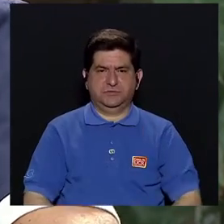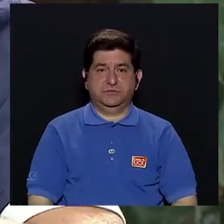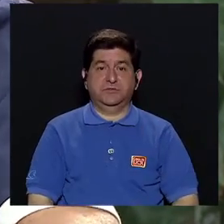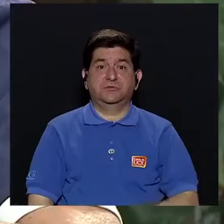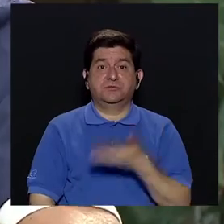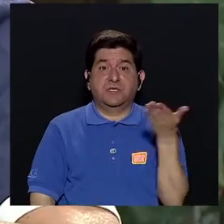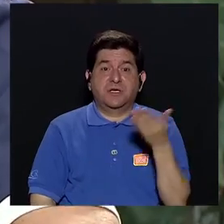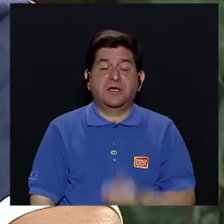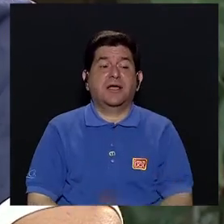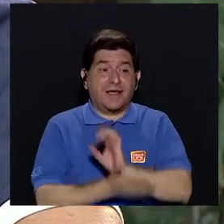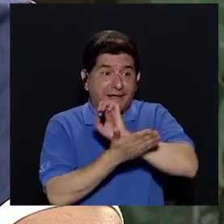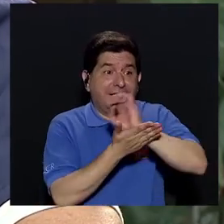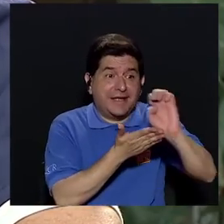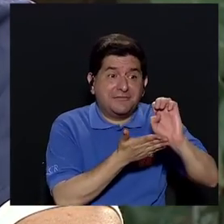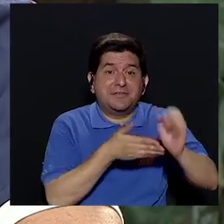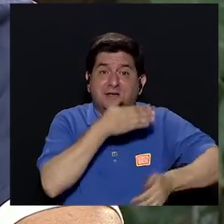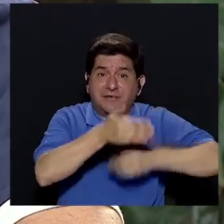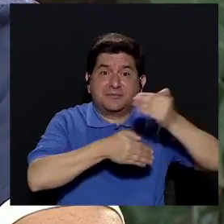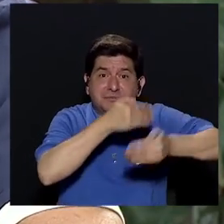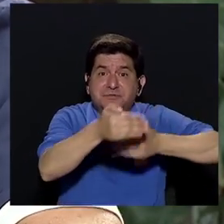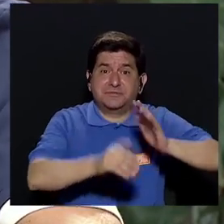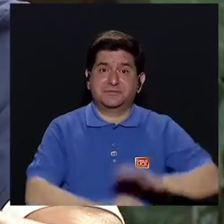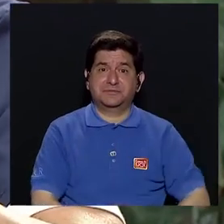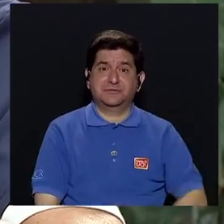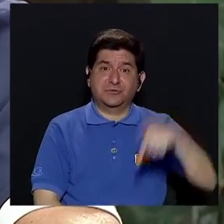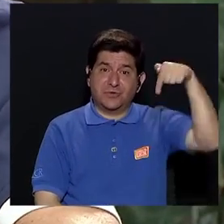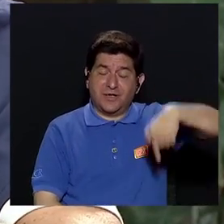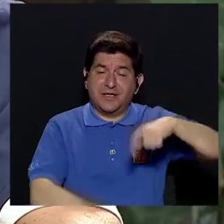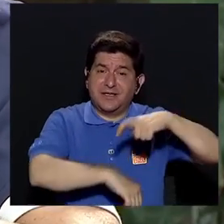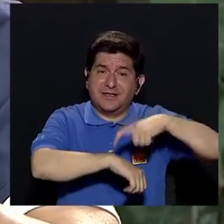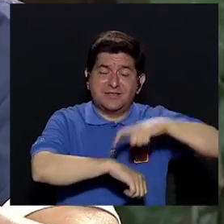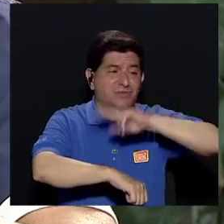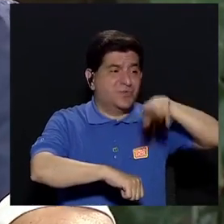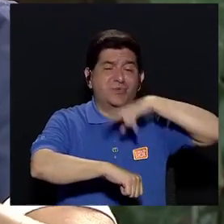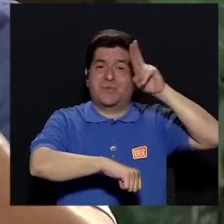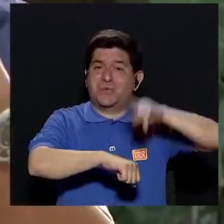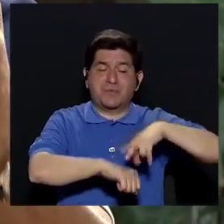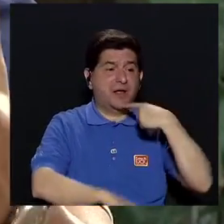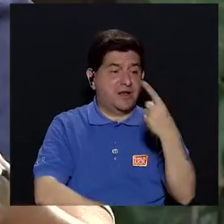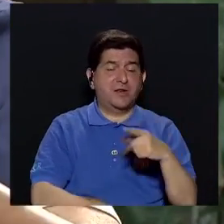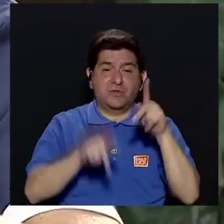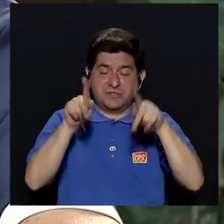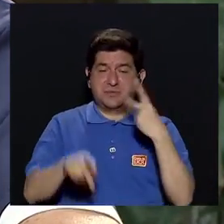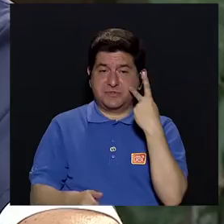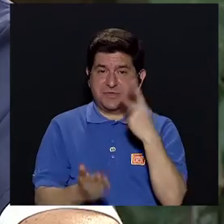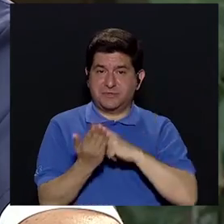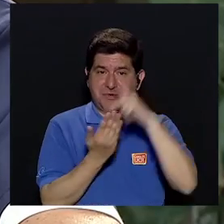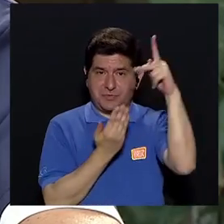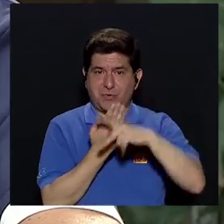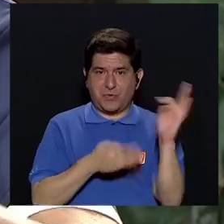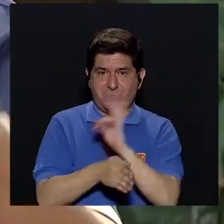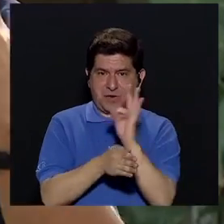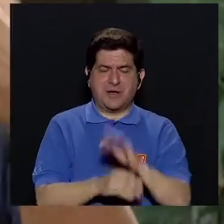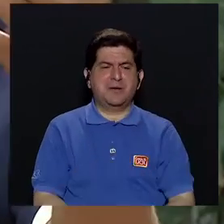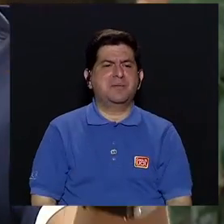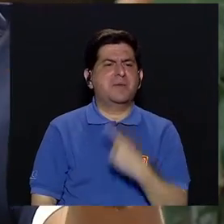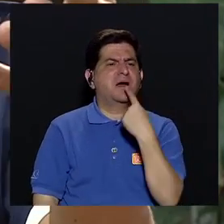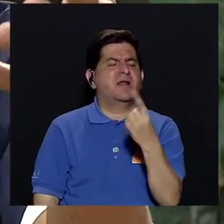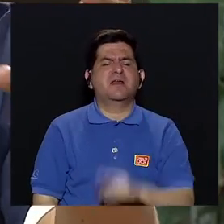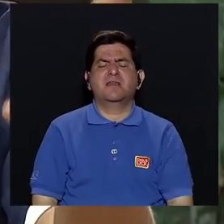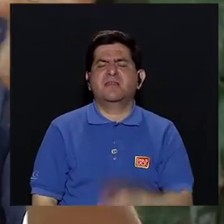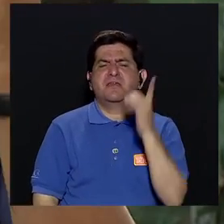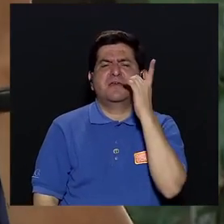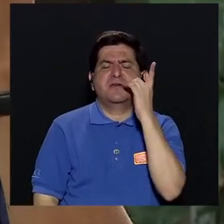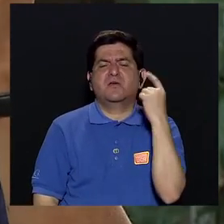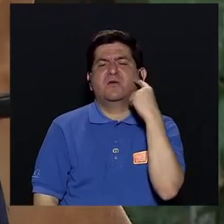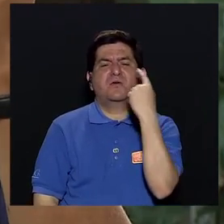etcétera, precisamente en la prevención. Porque hoy día es usual, y que lo digan los televidentes, ¿qué les dijo su dentista